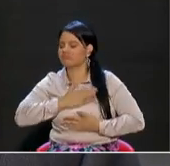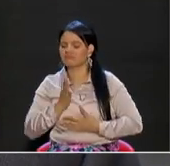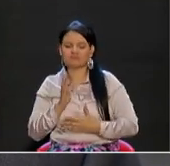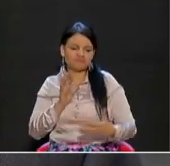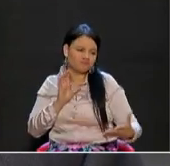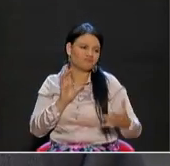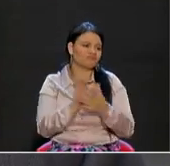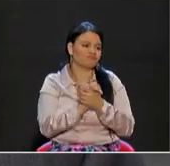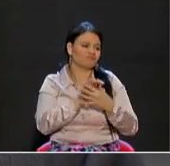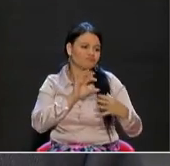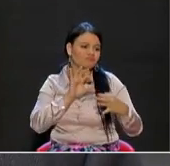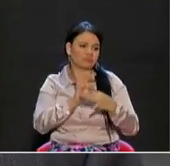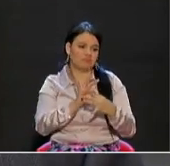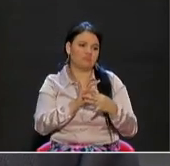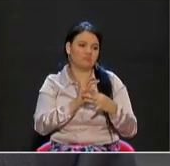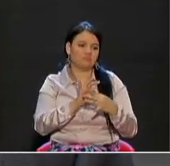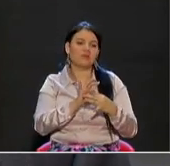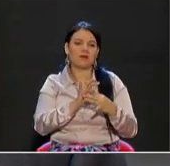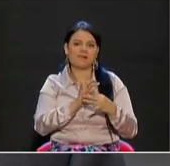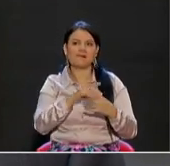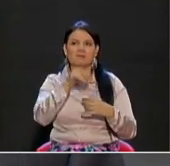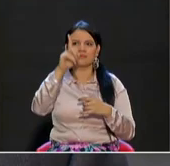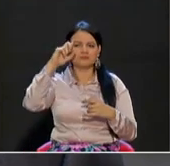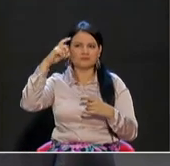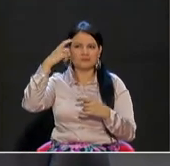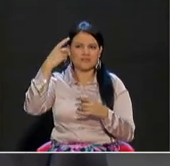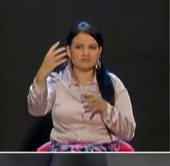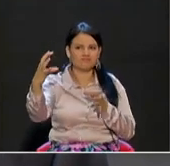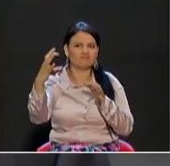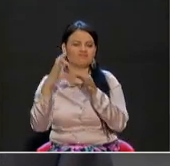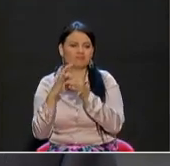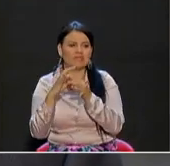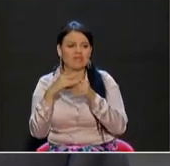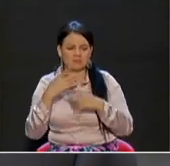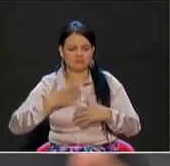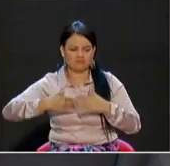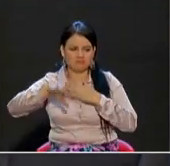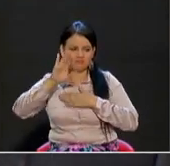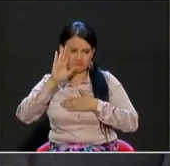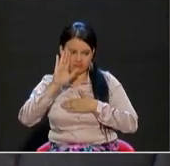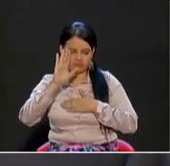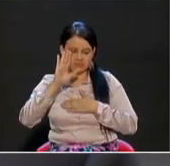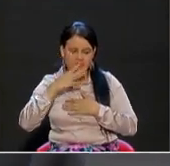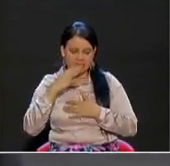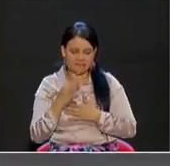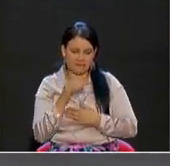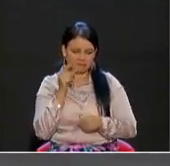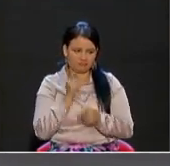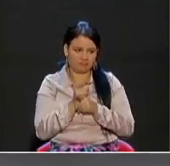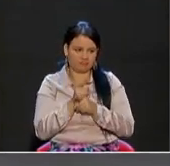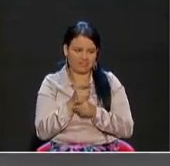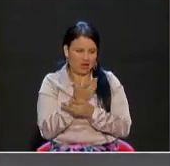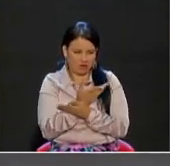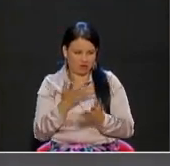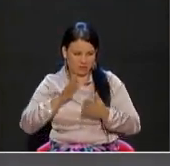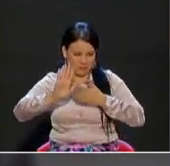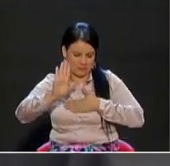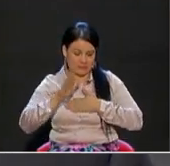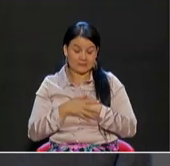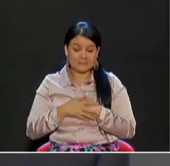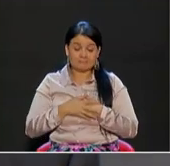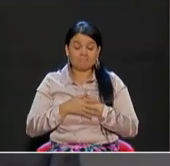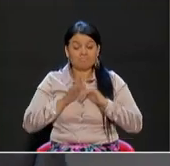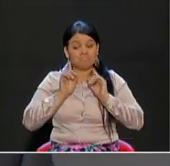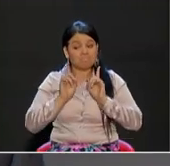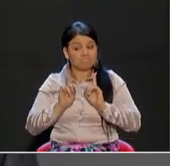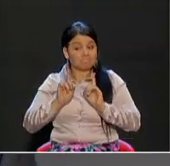esté en mi competencia para articular con el gobierno nacional y cumplirles pero lo que tiene que ver con aquellos desmovilizados que no